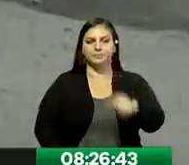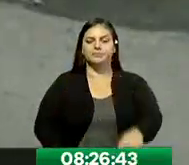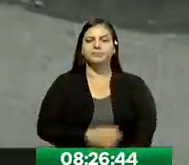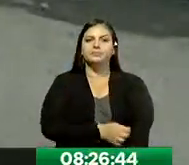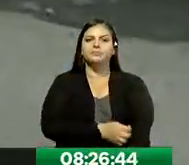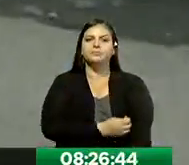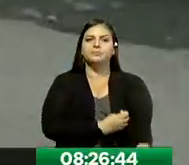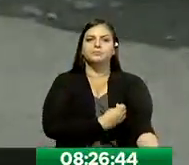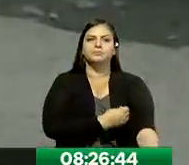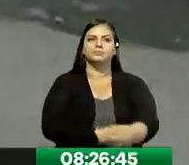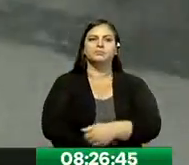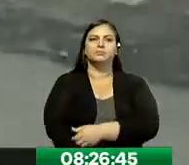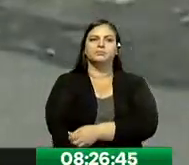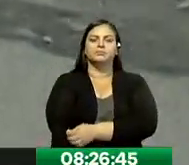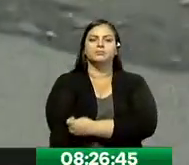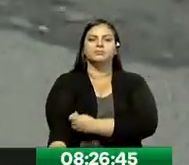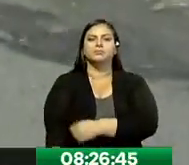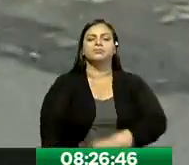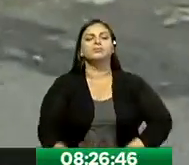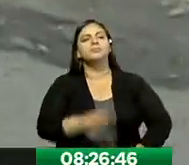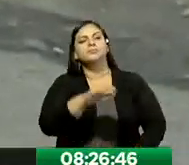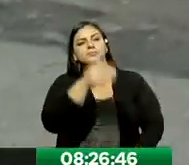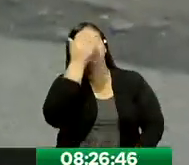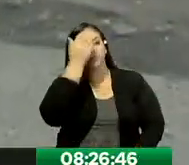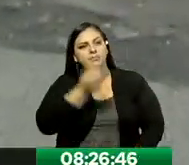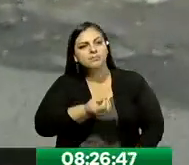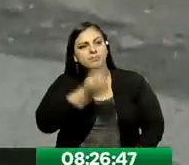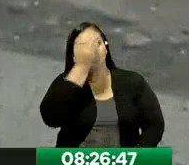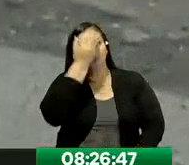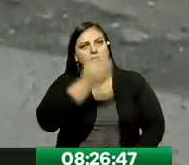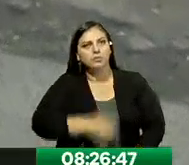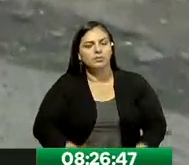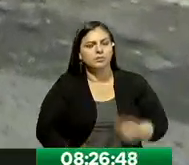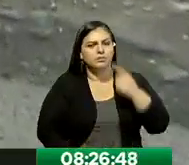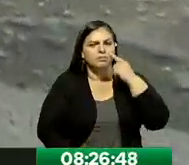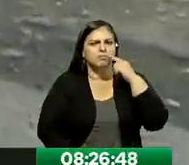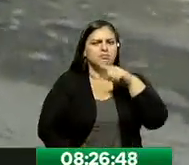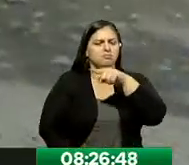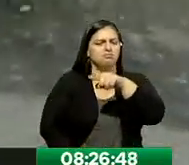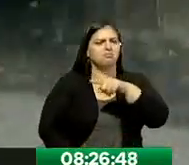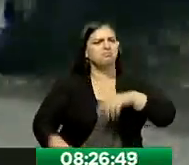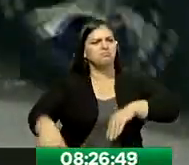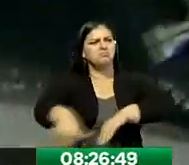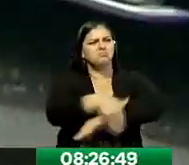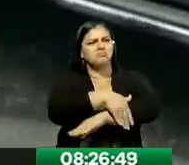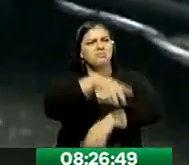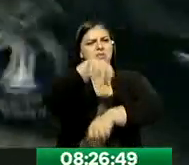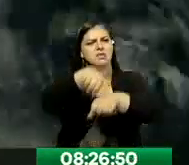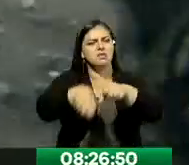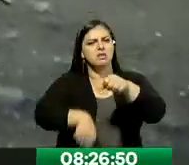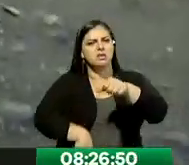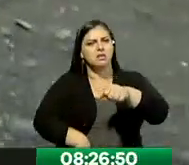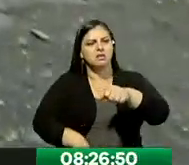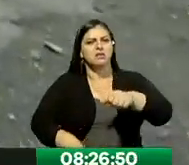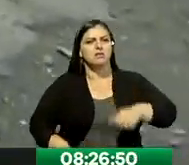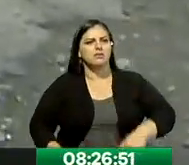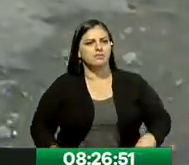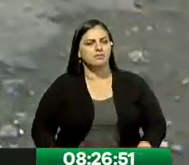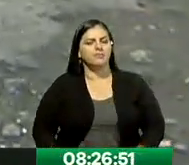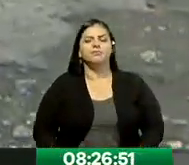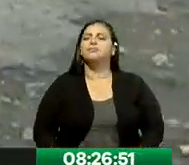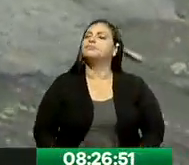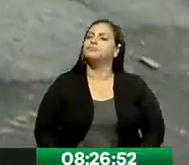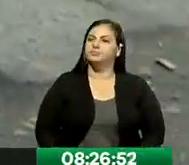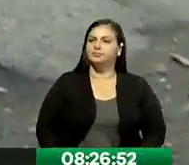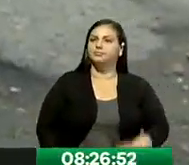quieren una solución. Caballero, muy buenos días. Estamos viendo ya uno. Esta calle en re mal estado. Sí,